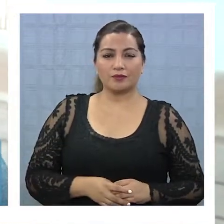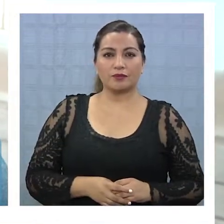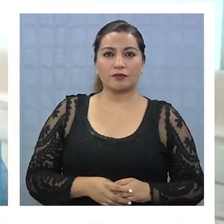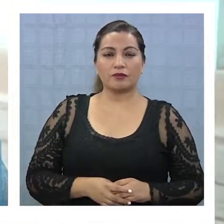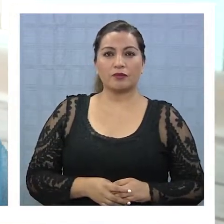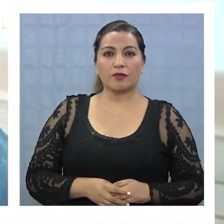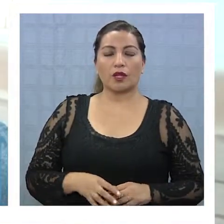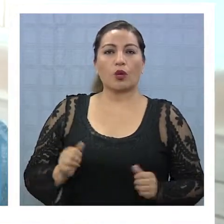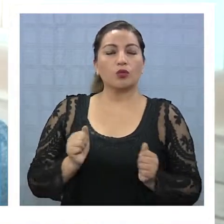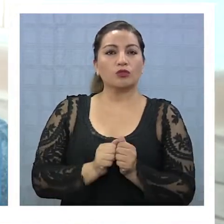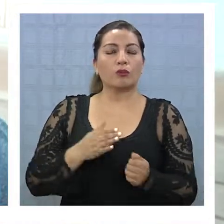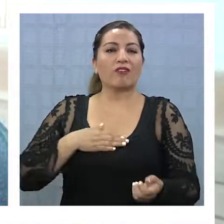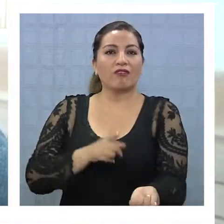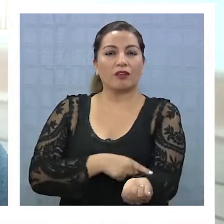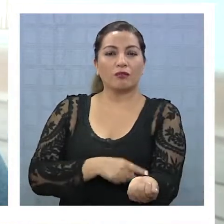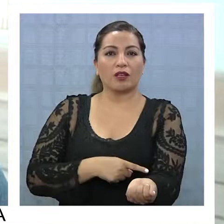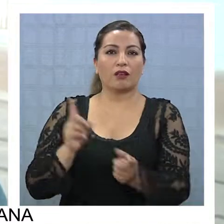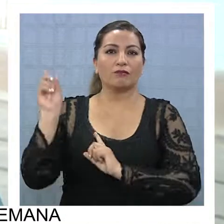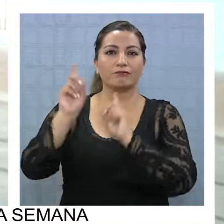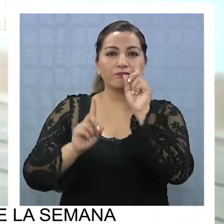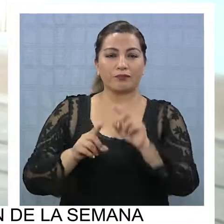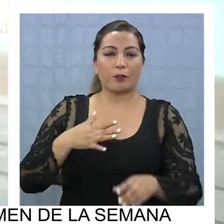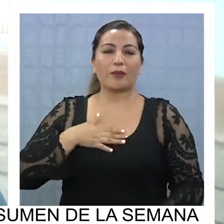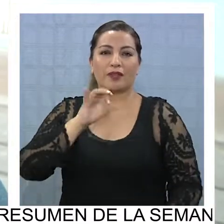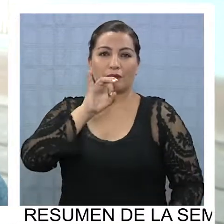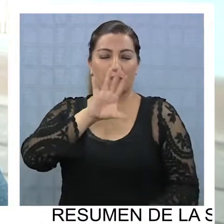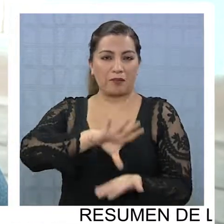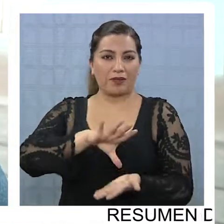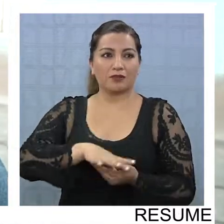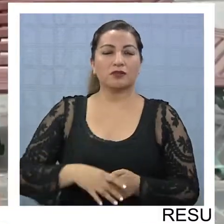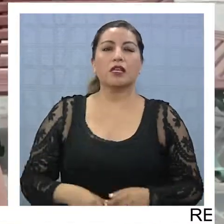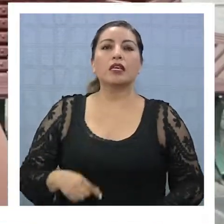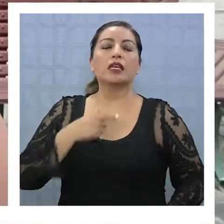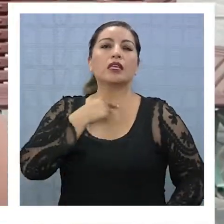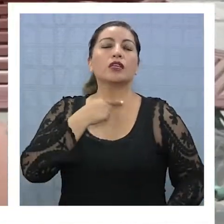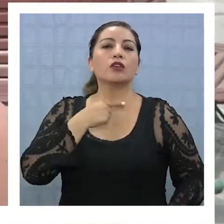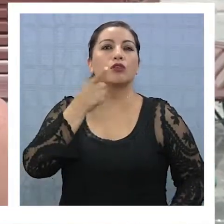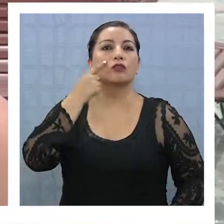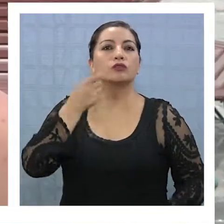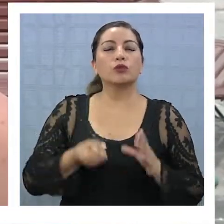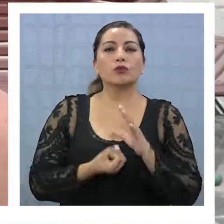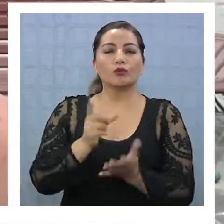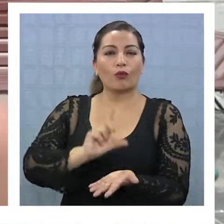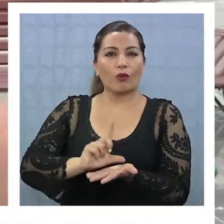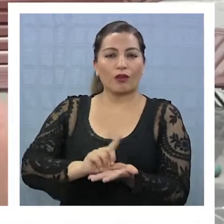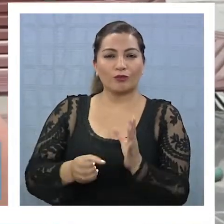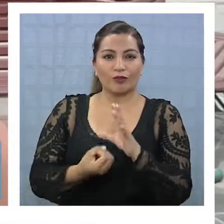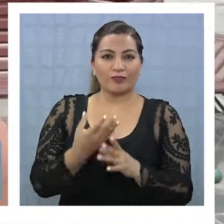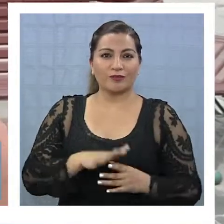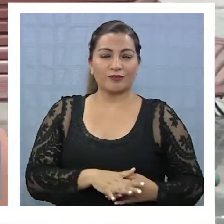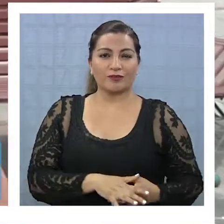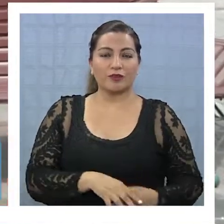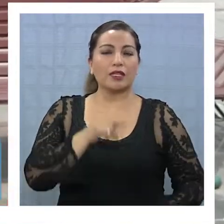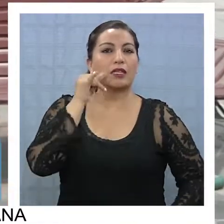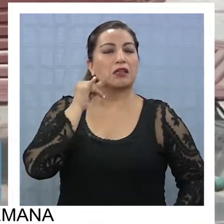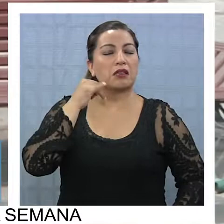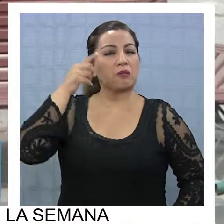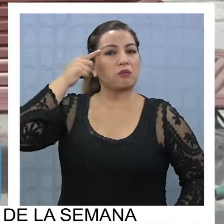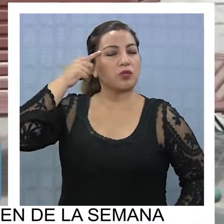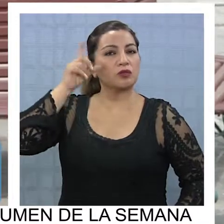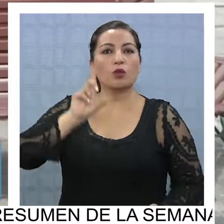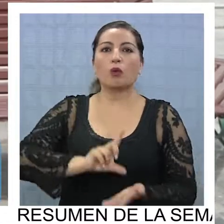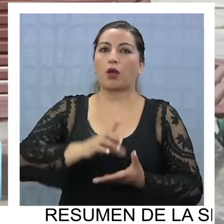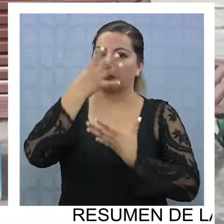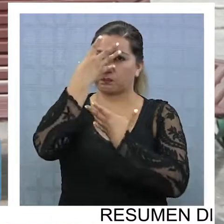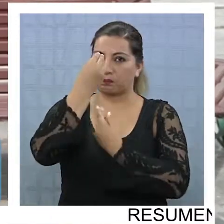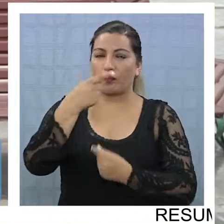Iquique. Y vinimos con la familia a conocer más que nada mi país. Porque quisimos conocer un lugar nuevo de Chile y